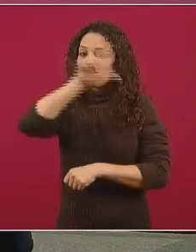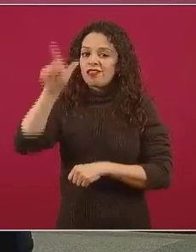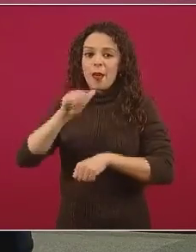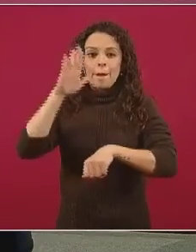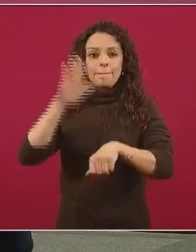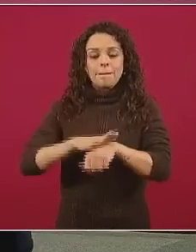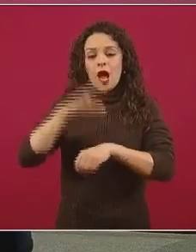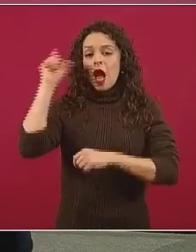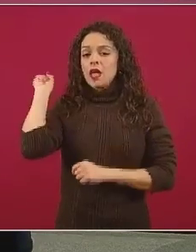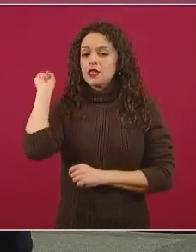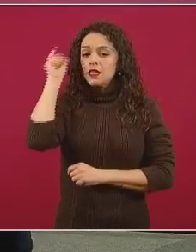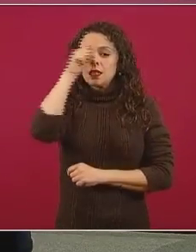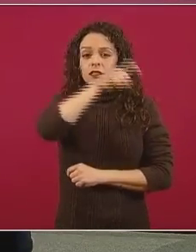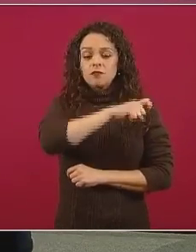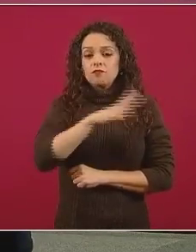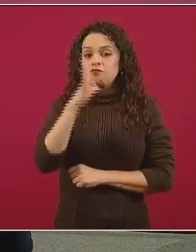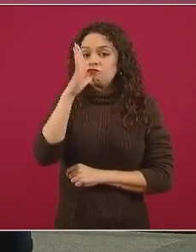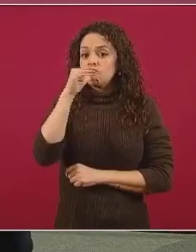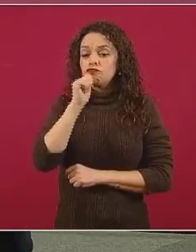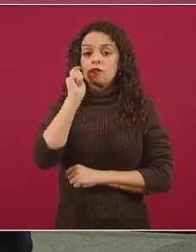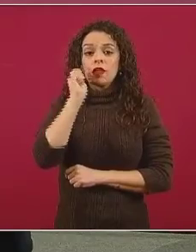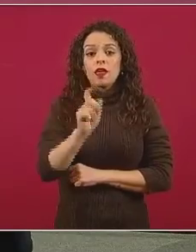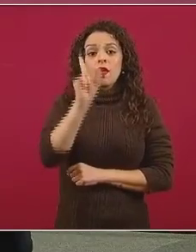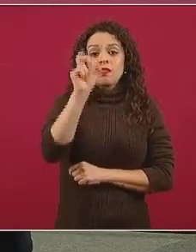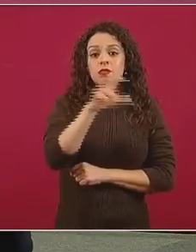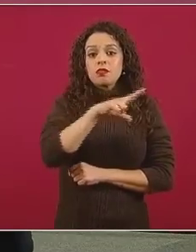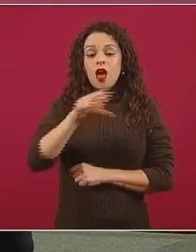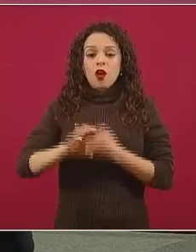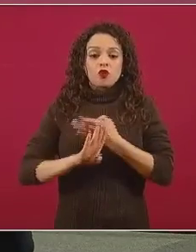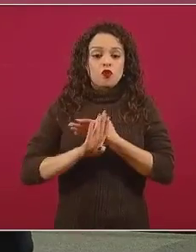difícil poder limitar el daño que causa esta epidemia.